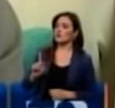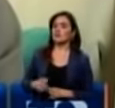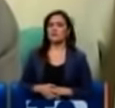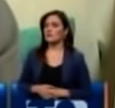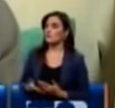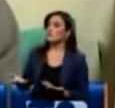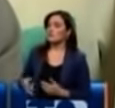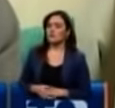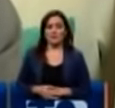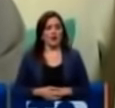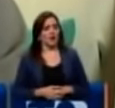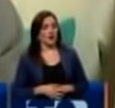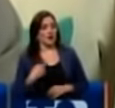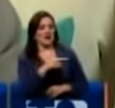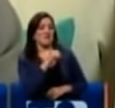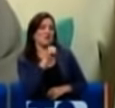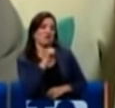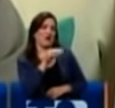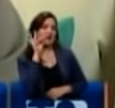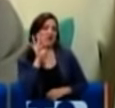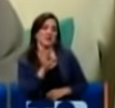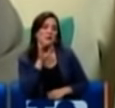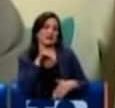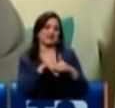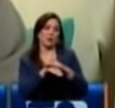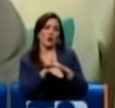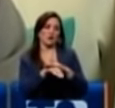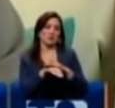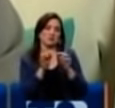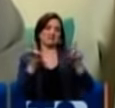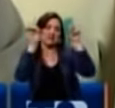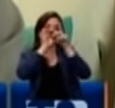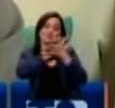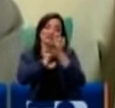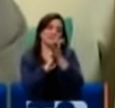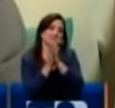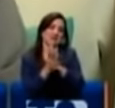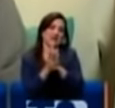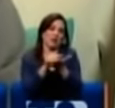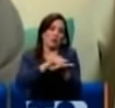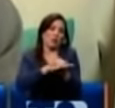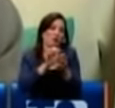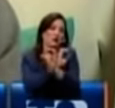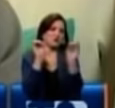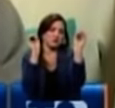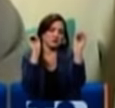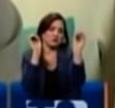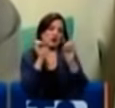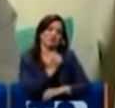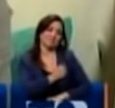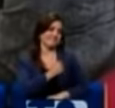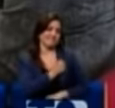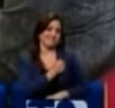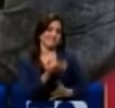me falta dar de nuevo porque no se habían guardado mis datos, los datos del examen y que tenía y que... Lastimosamente no se